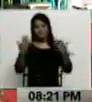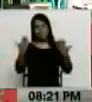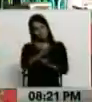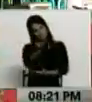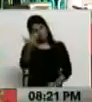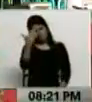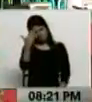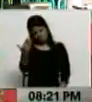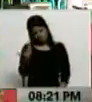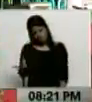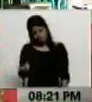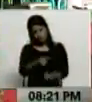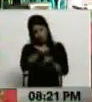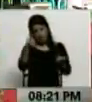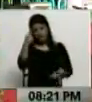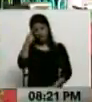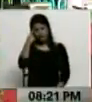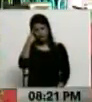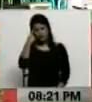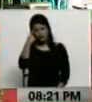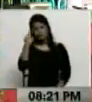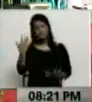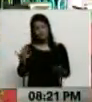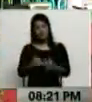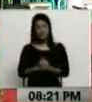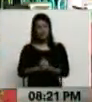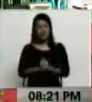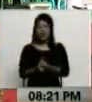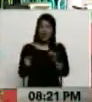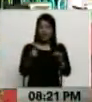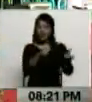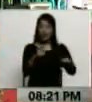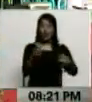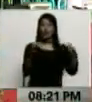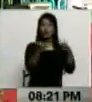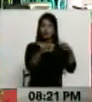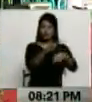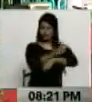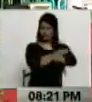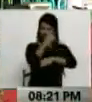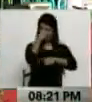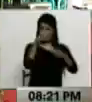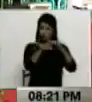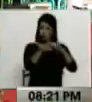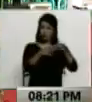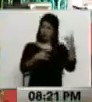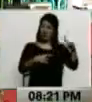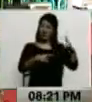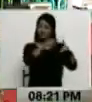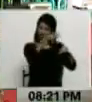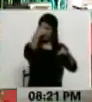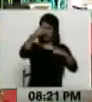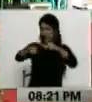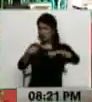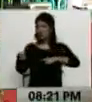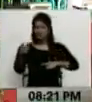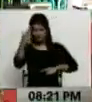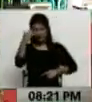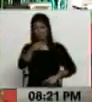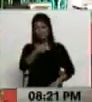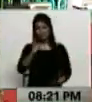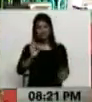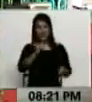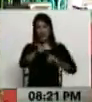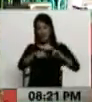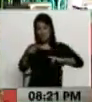y bueno ustedes saben saben que que la derecha cuando actúa sabe cómo direccionar y